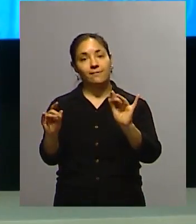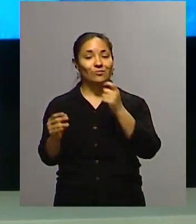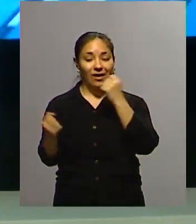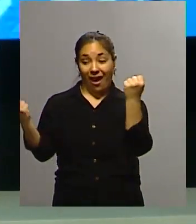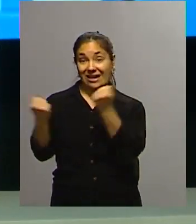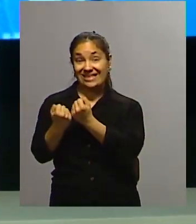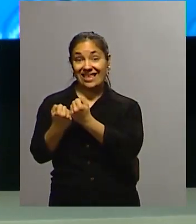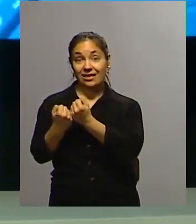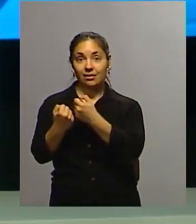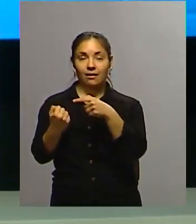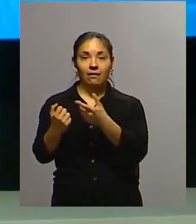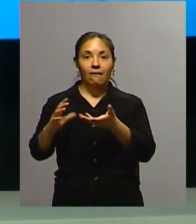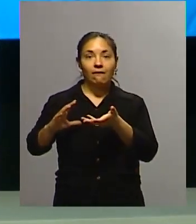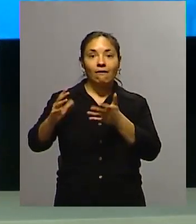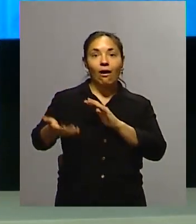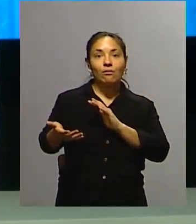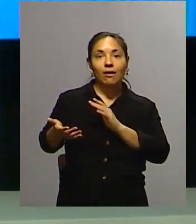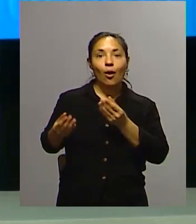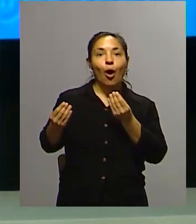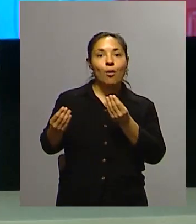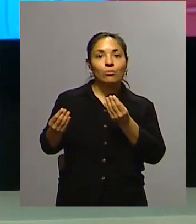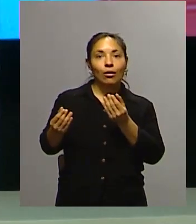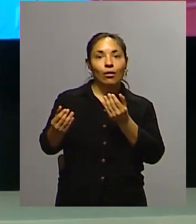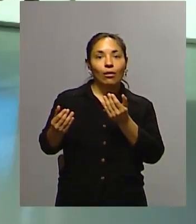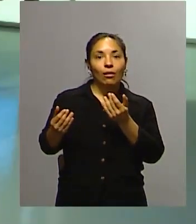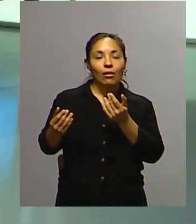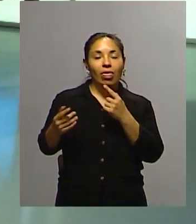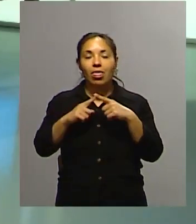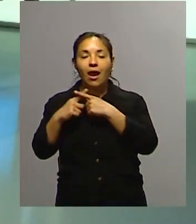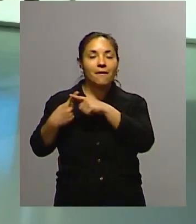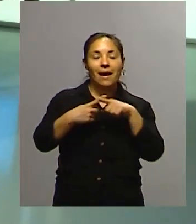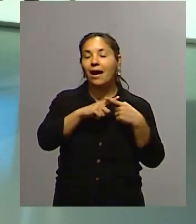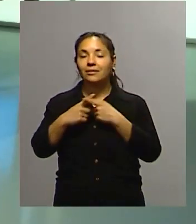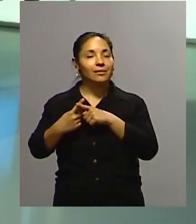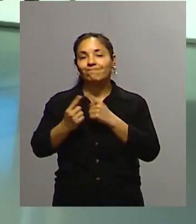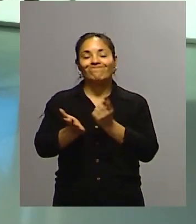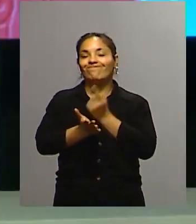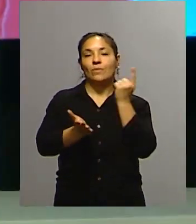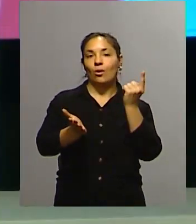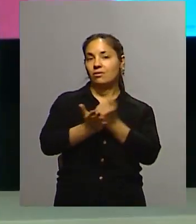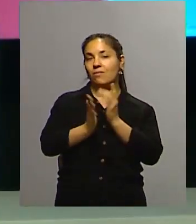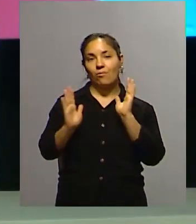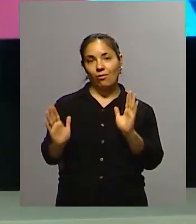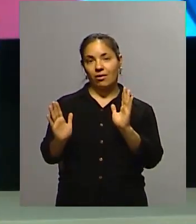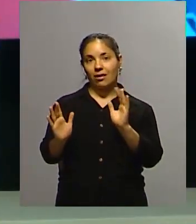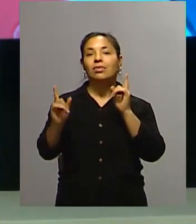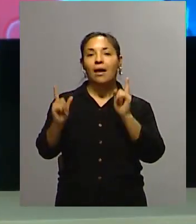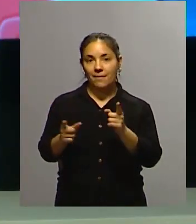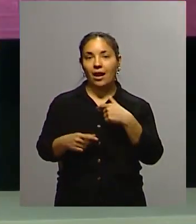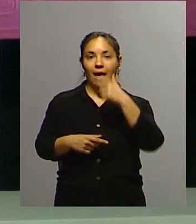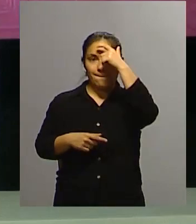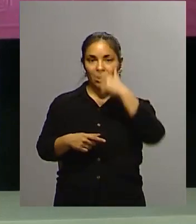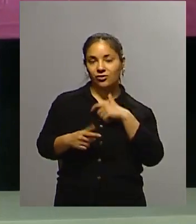accidente no hay forma de compensar esa discusión. Es obvio que y además al que le toca o al que le